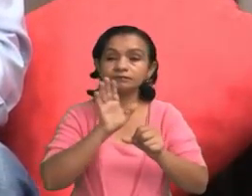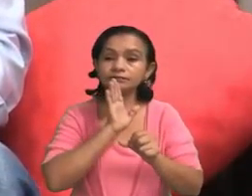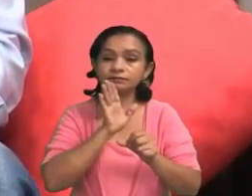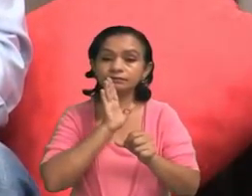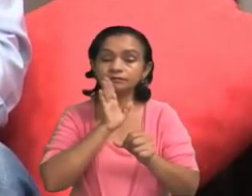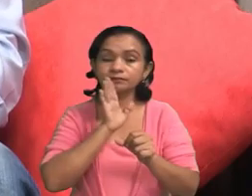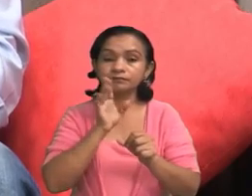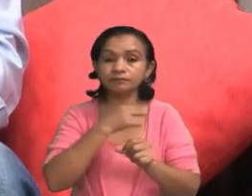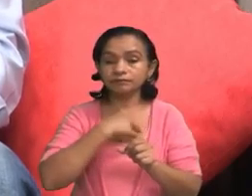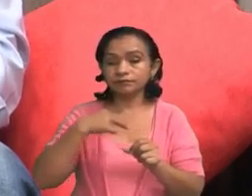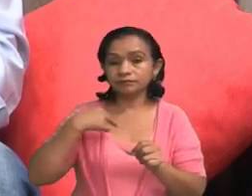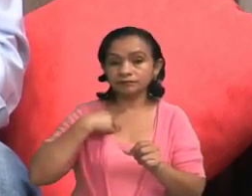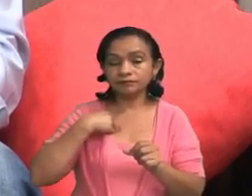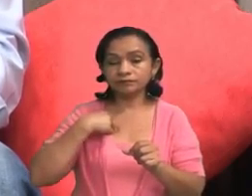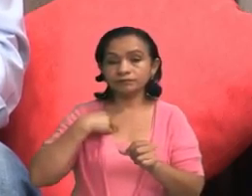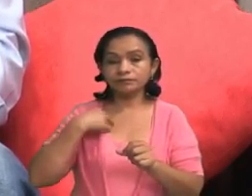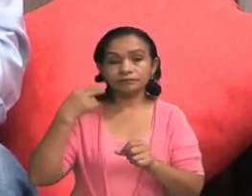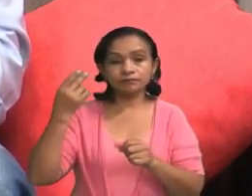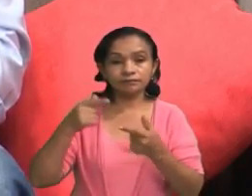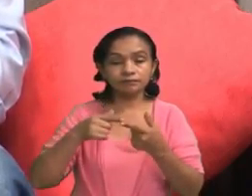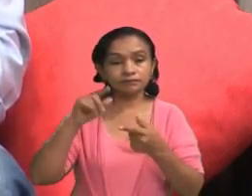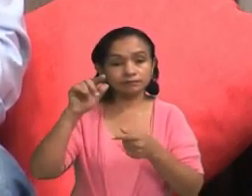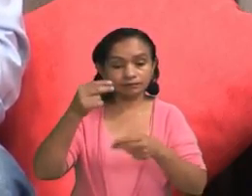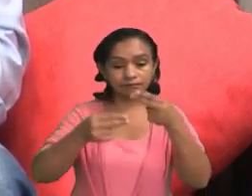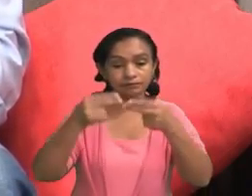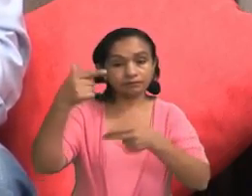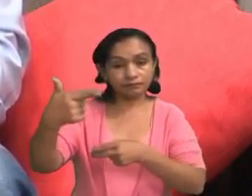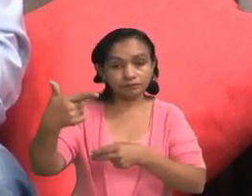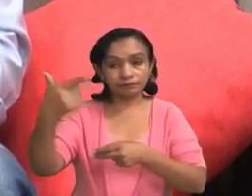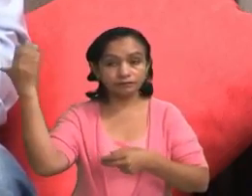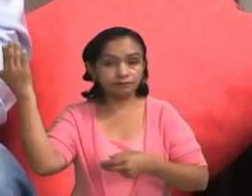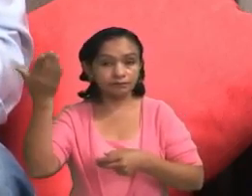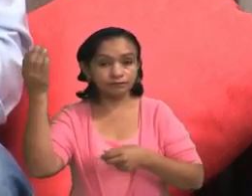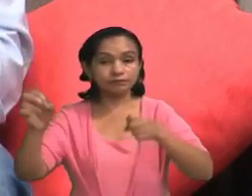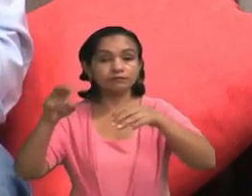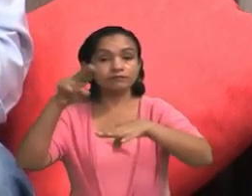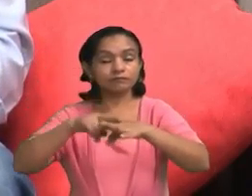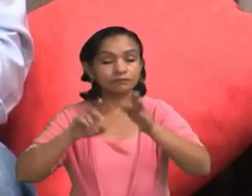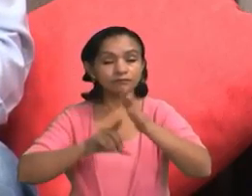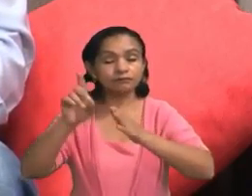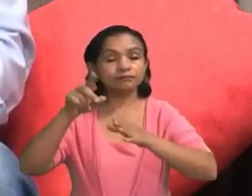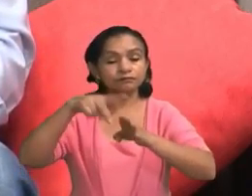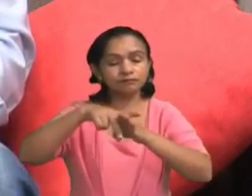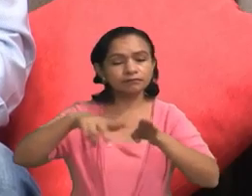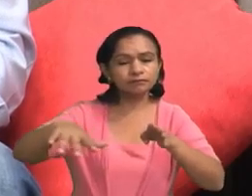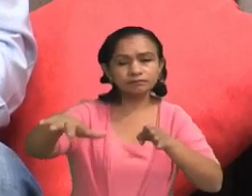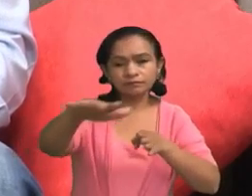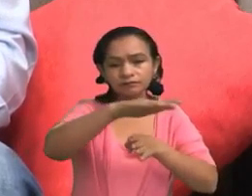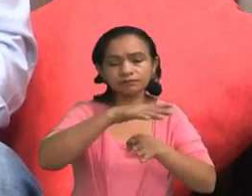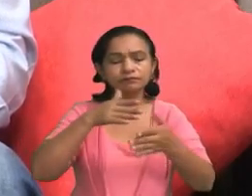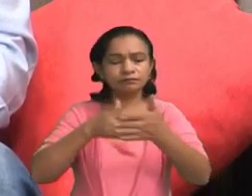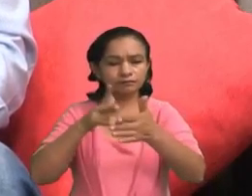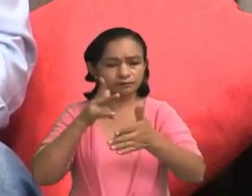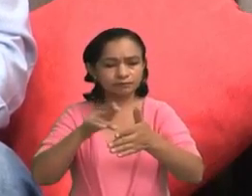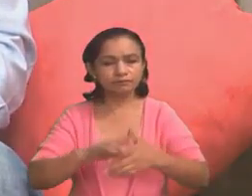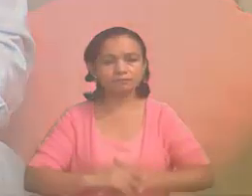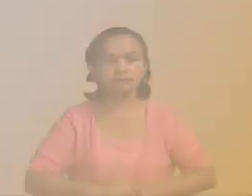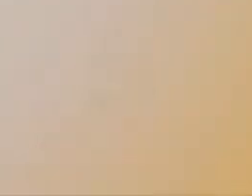sobre la realización del 7º Congreso Nacional de Desarrollo Rural. Una breve pausa y ya